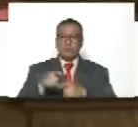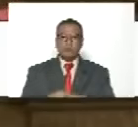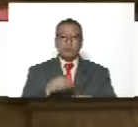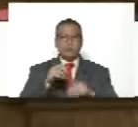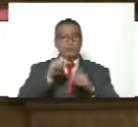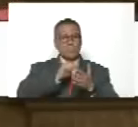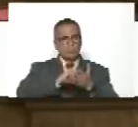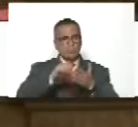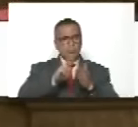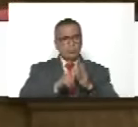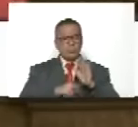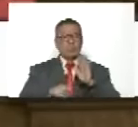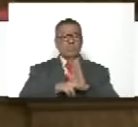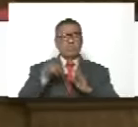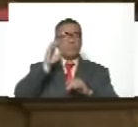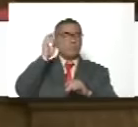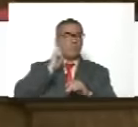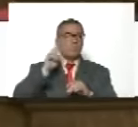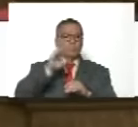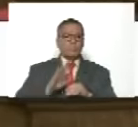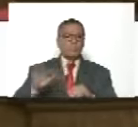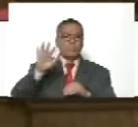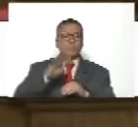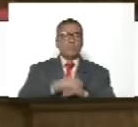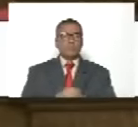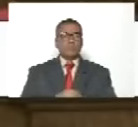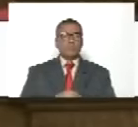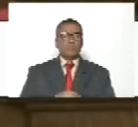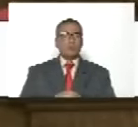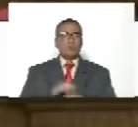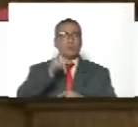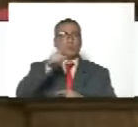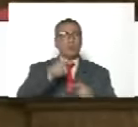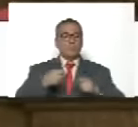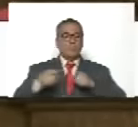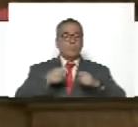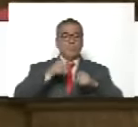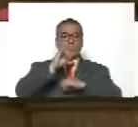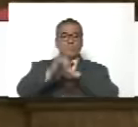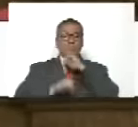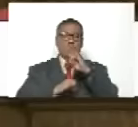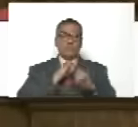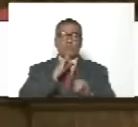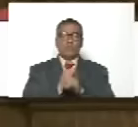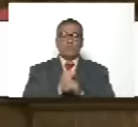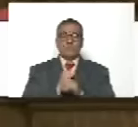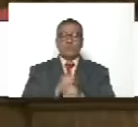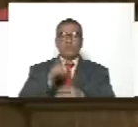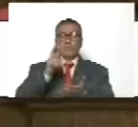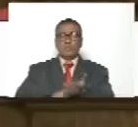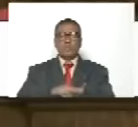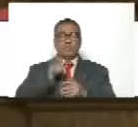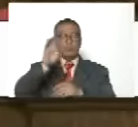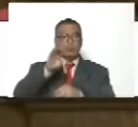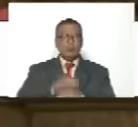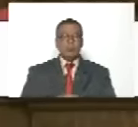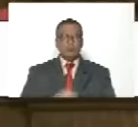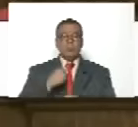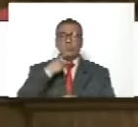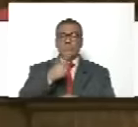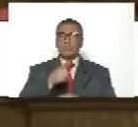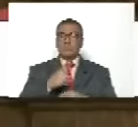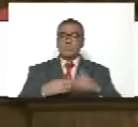términos previstos en la Constitución de la República Bolivariana de Venezuela y los tratados internacionales ratificados por el país, sin